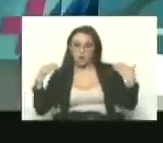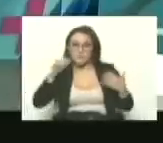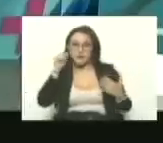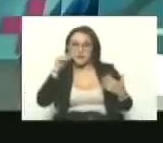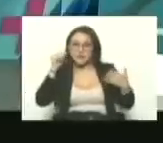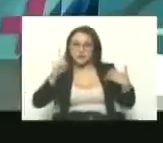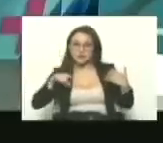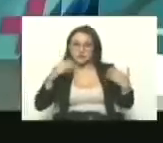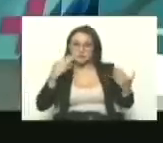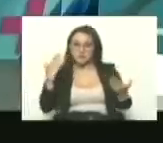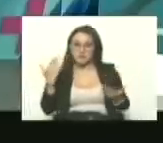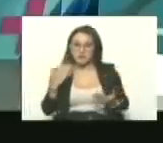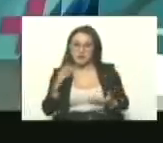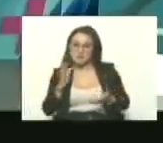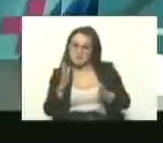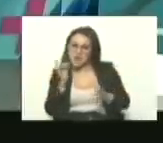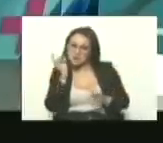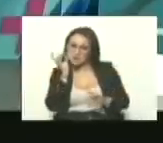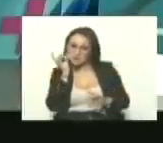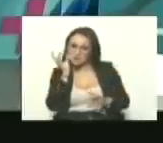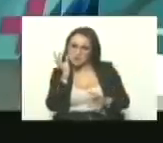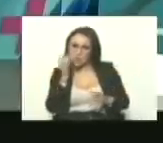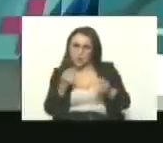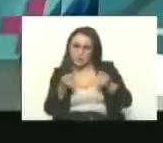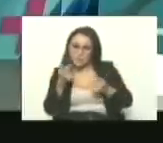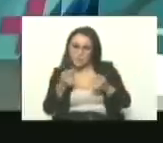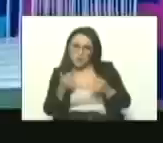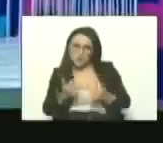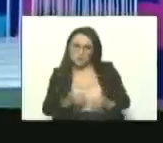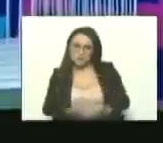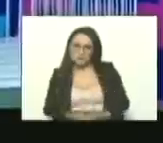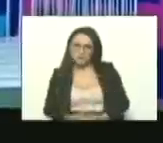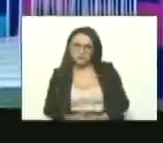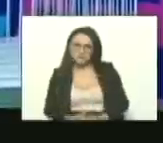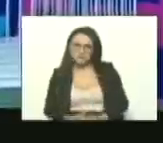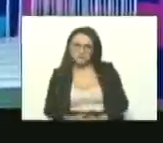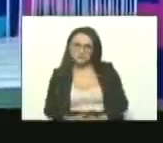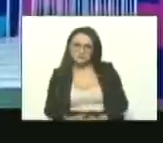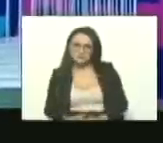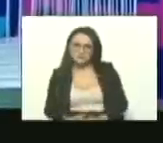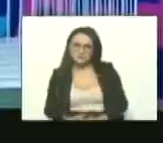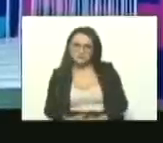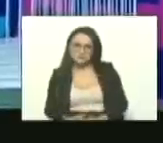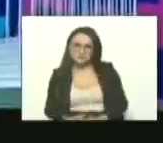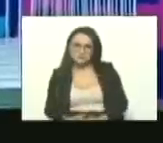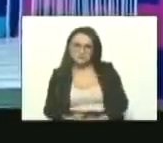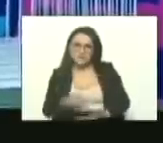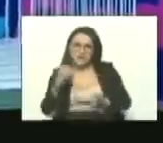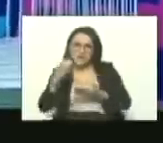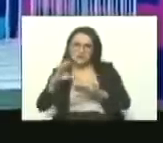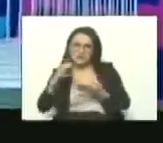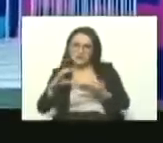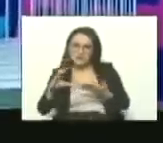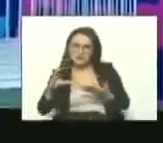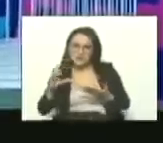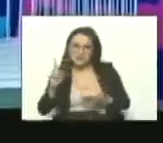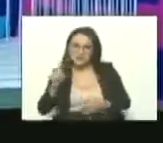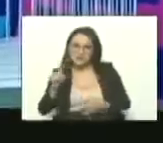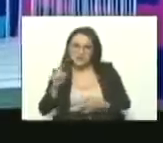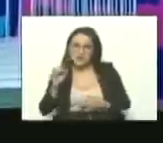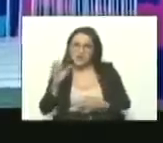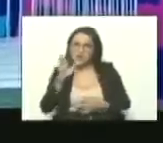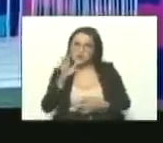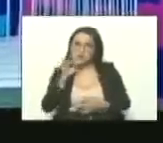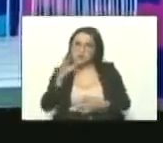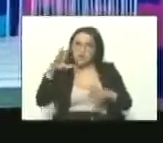Y tienen como un azulado también. Sí, y otra cosa que... así como azul verdoso. Y otra cosa que las caracteriza, que cuando se ven contra luz, pareciera